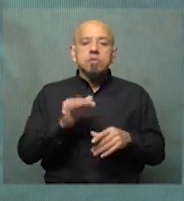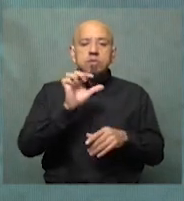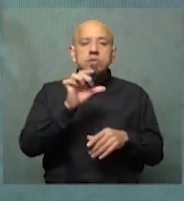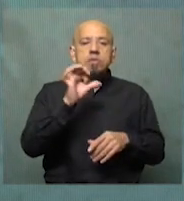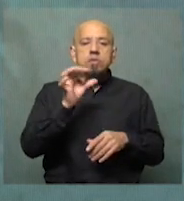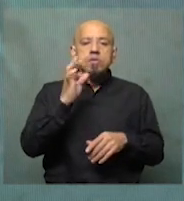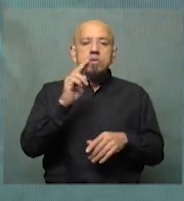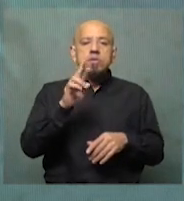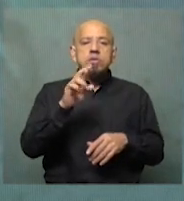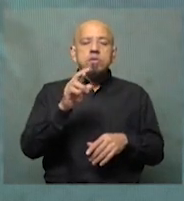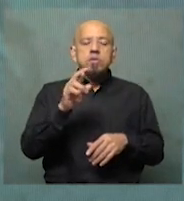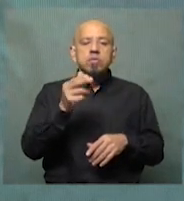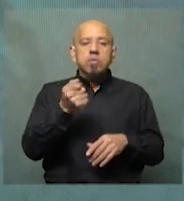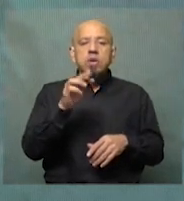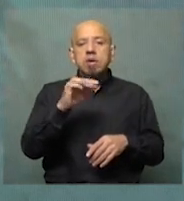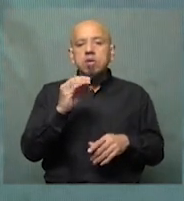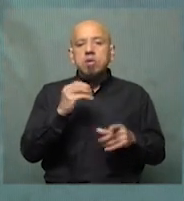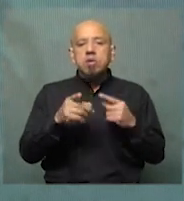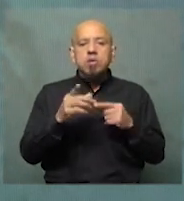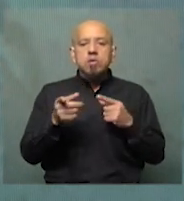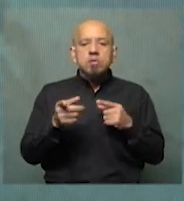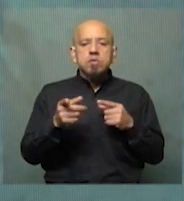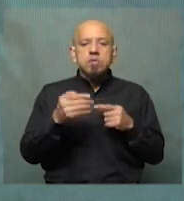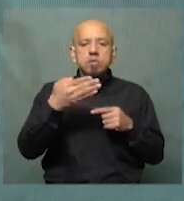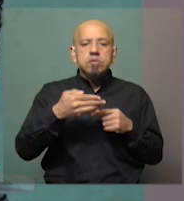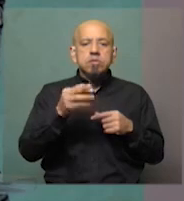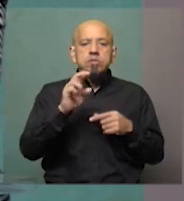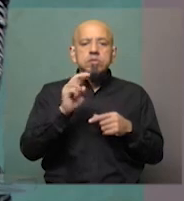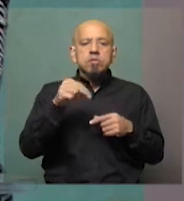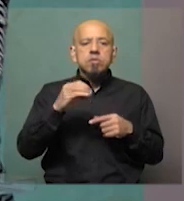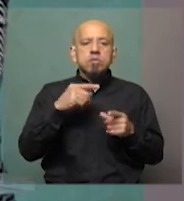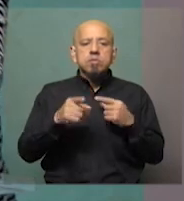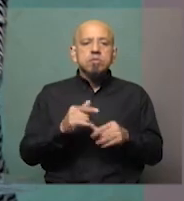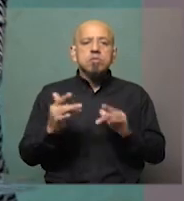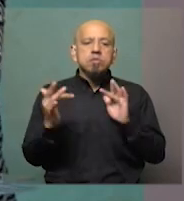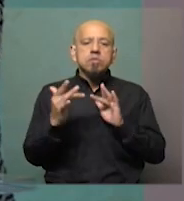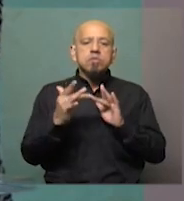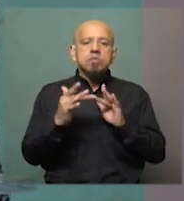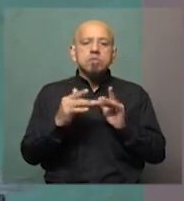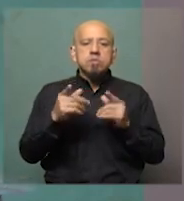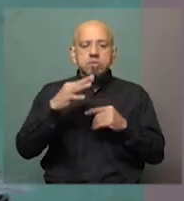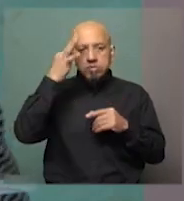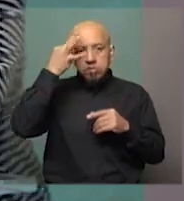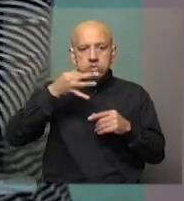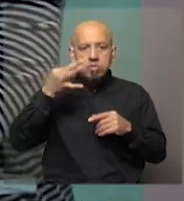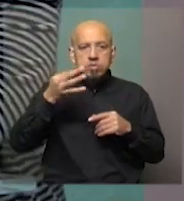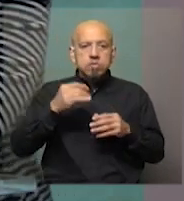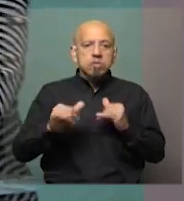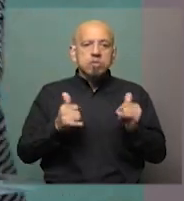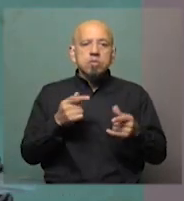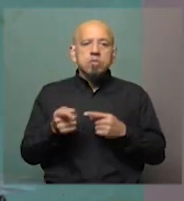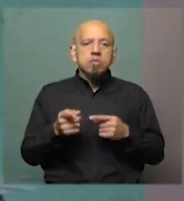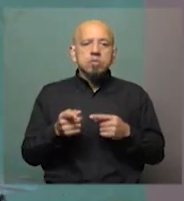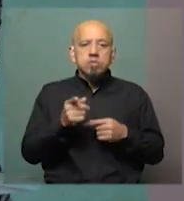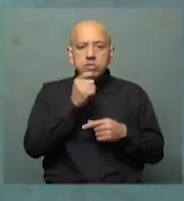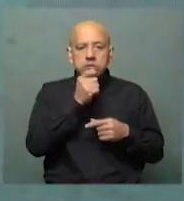ahí se gestó un poco el proyecto. Creo que Bruno te contactó a vos por ser la verdadera especialista en el juego. Yo era nada más que